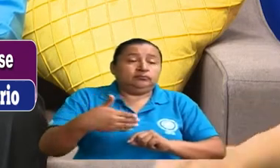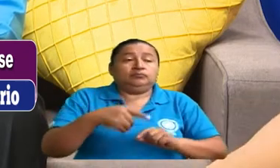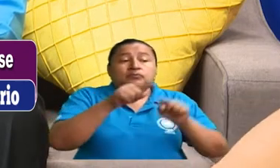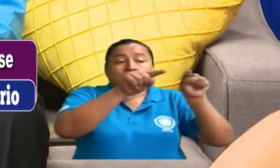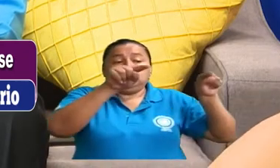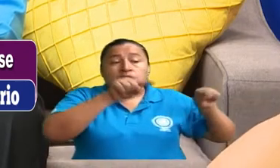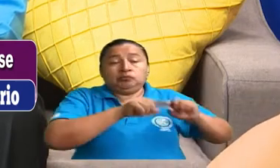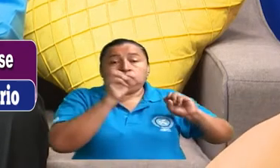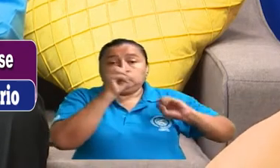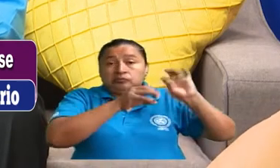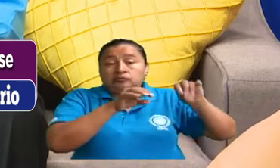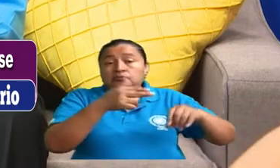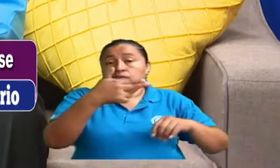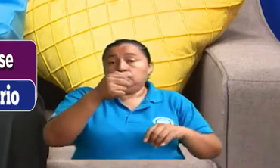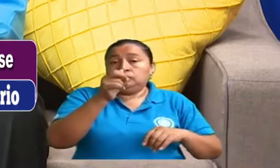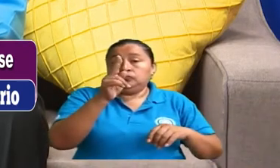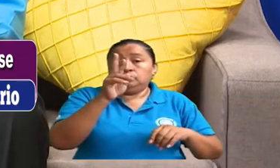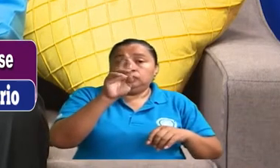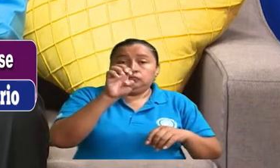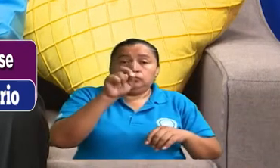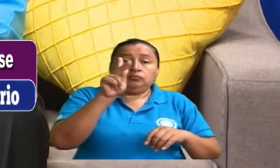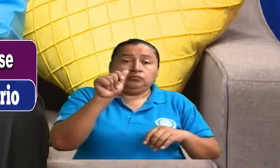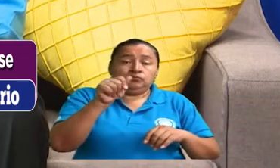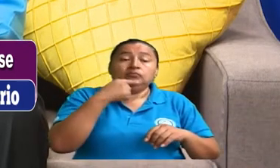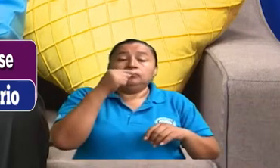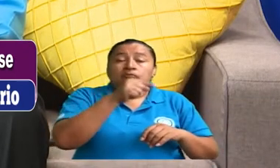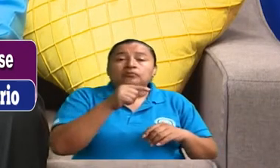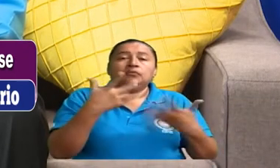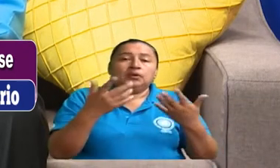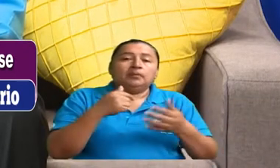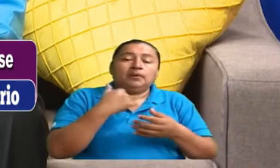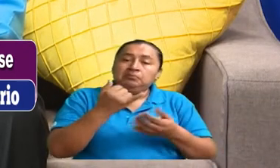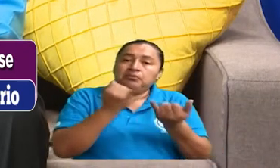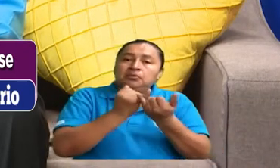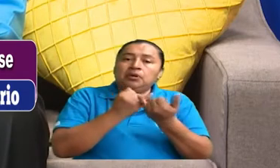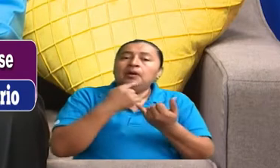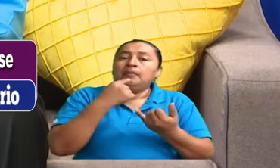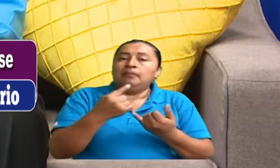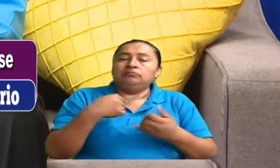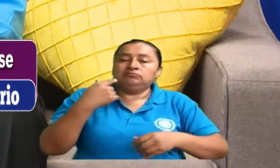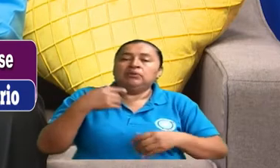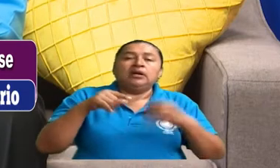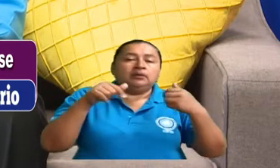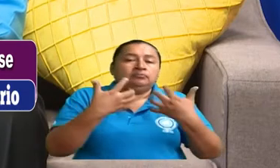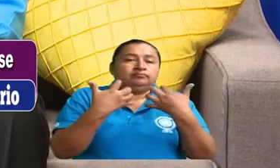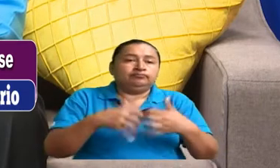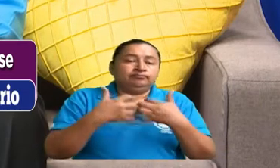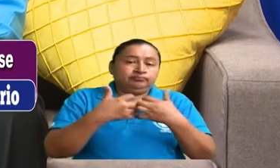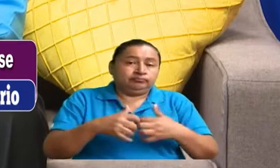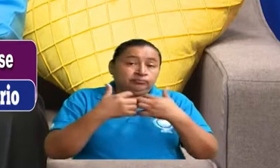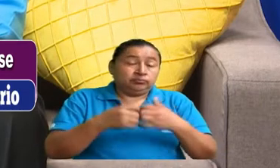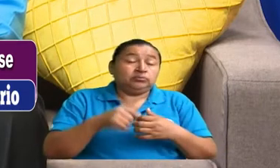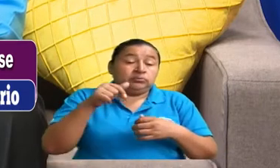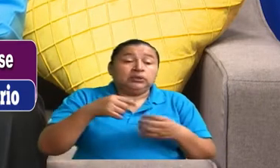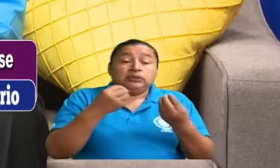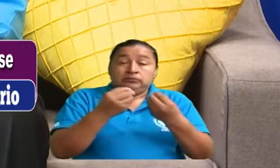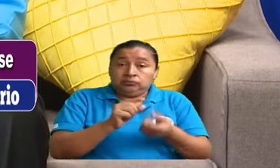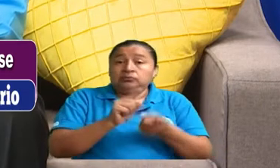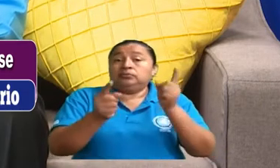como el de la Chureca. Usted mencionaba algunos aspectos, pero también la planta misma procesadora es una transformación bastante